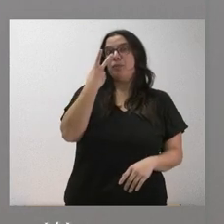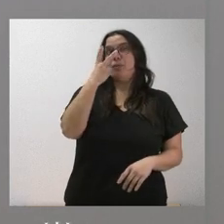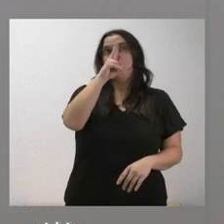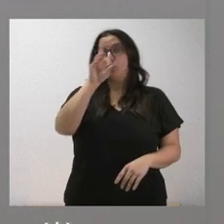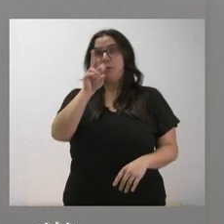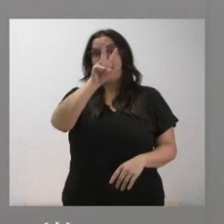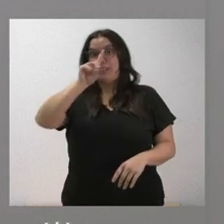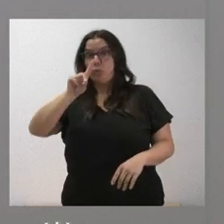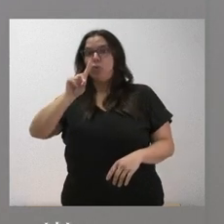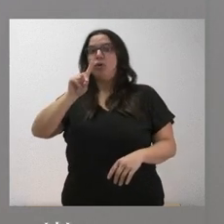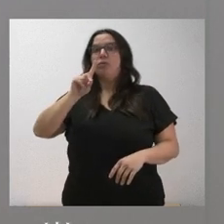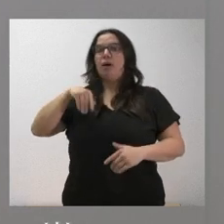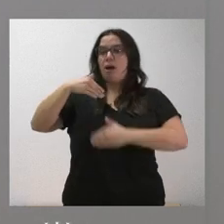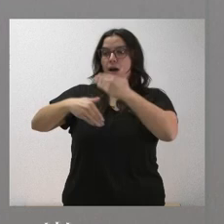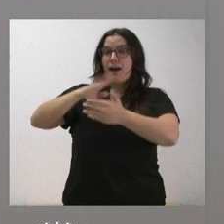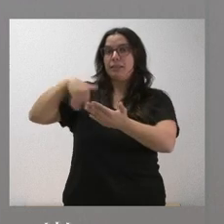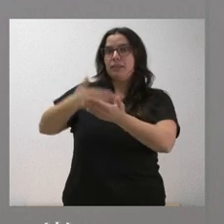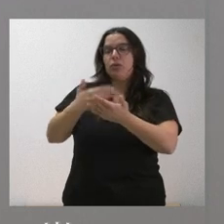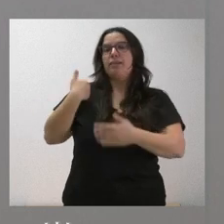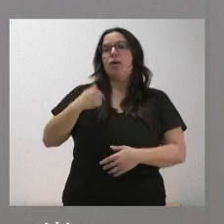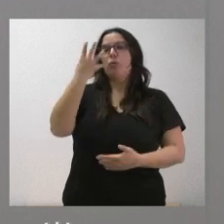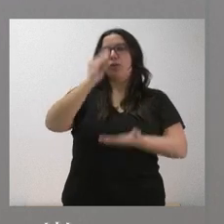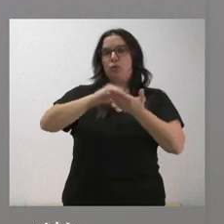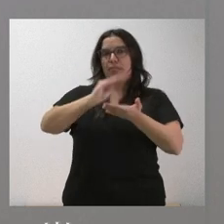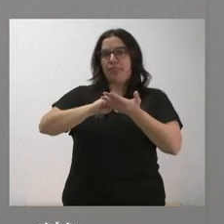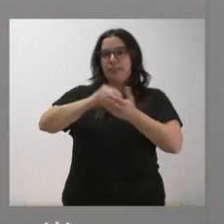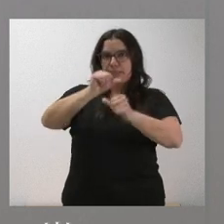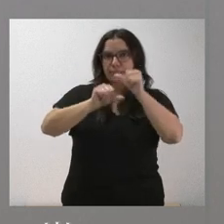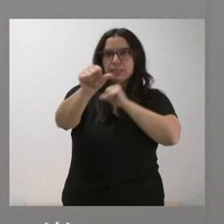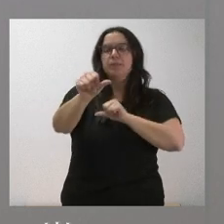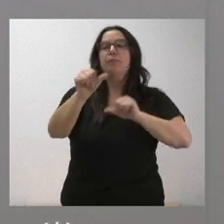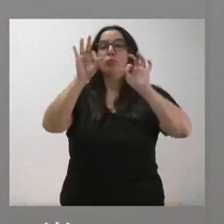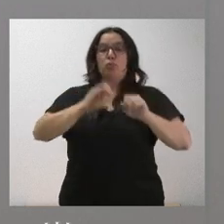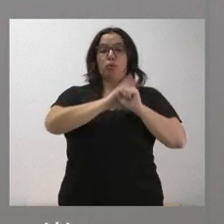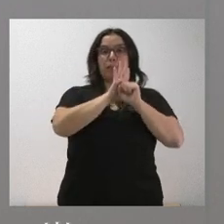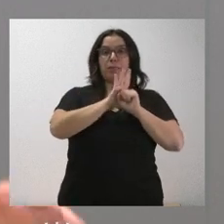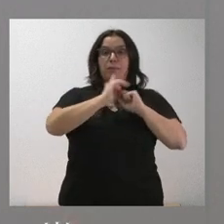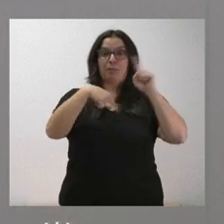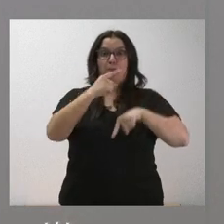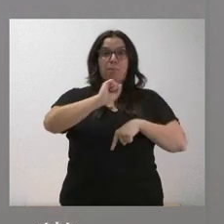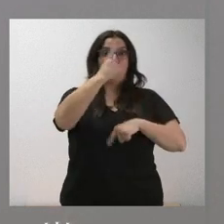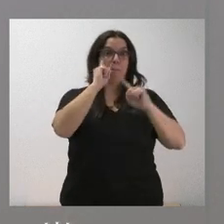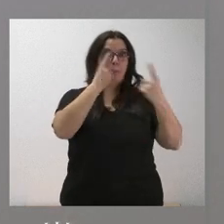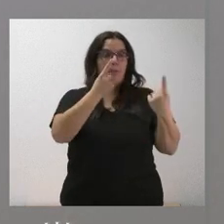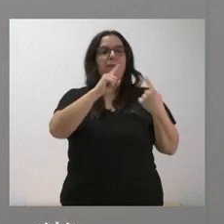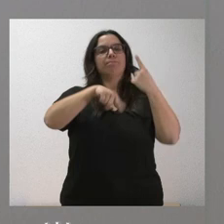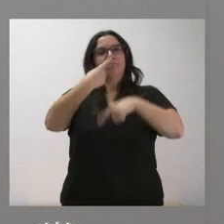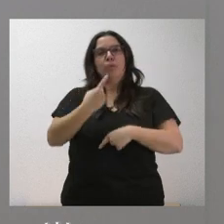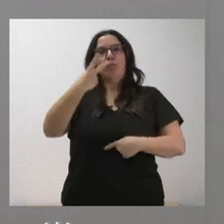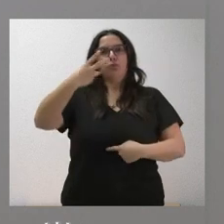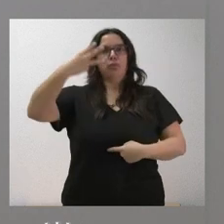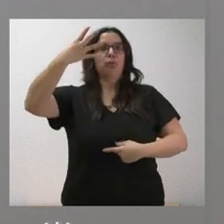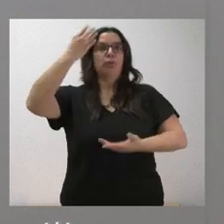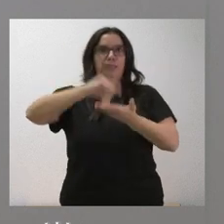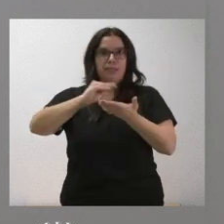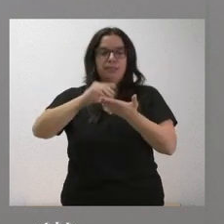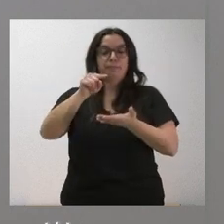21 donde hicimos la primera inmediatamente después de la pandemia en esta ocasión seguimos profundizando en toda la línea